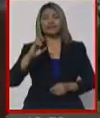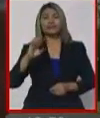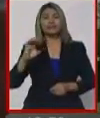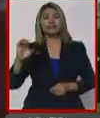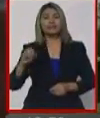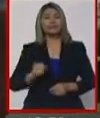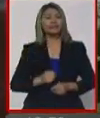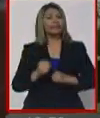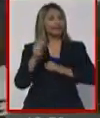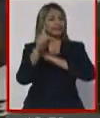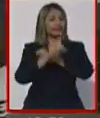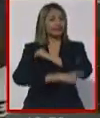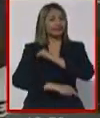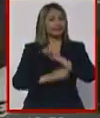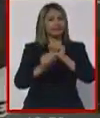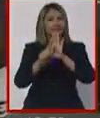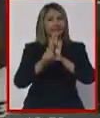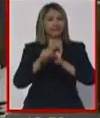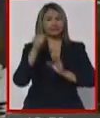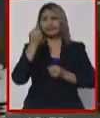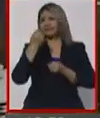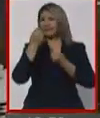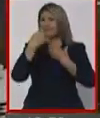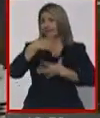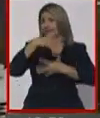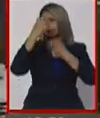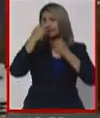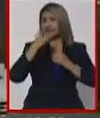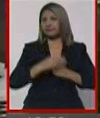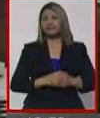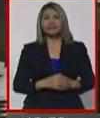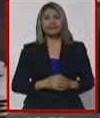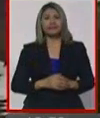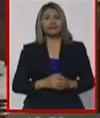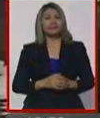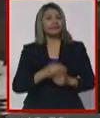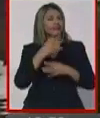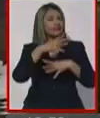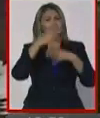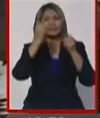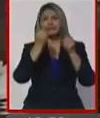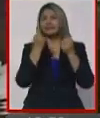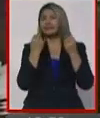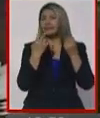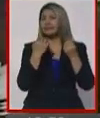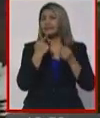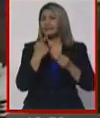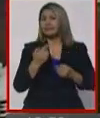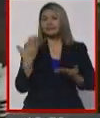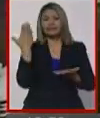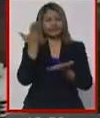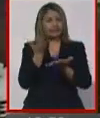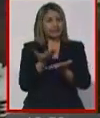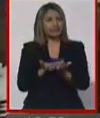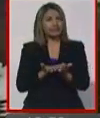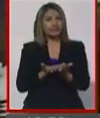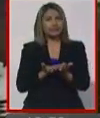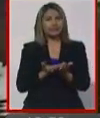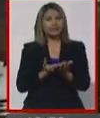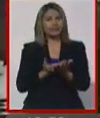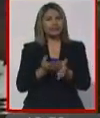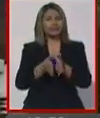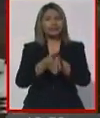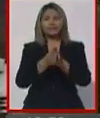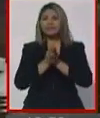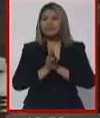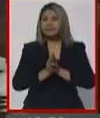con todo el rigor de la ley. Estamos muy molestos, estamos indignados y venimos aquí